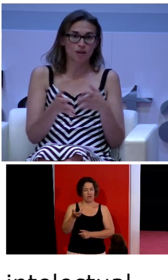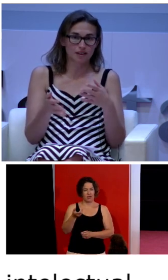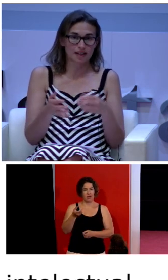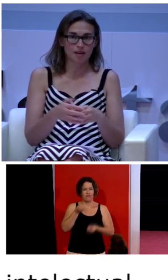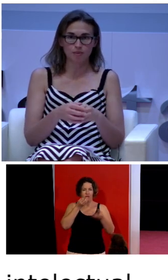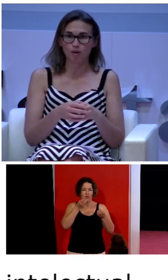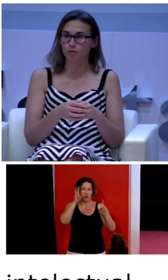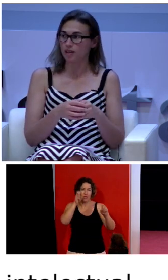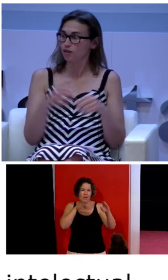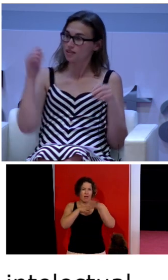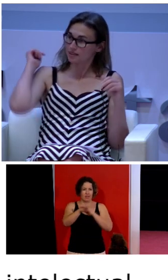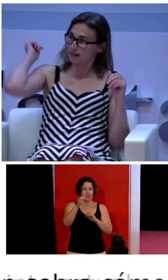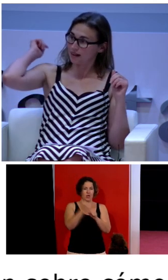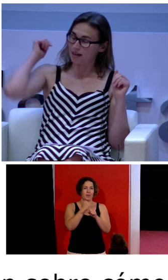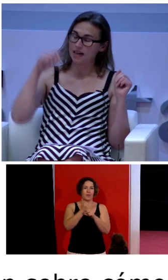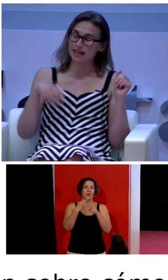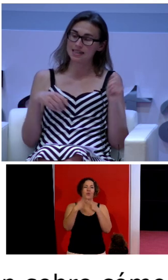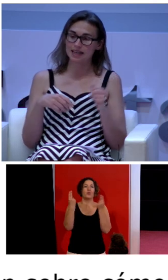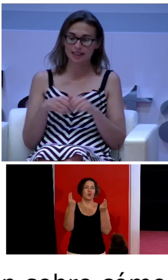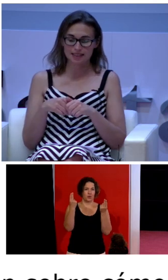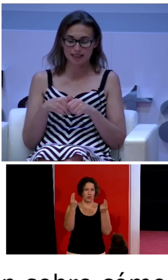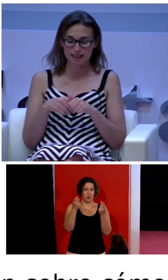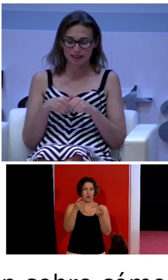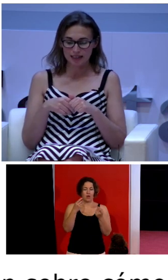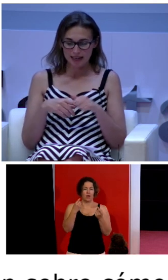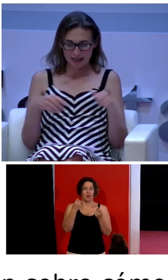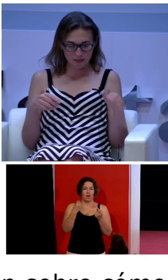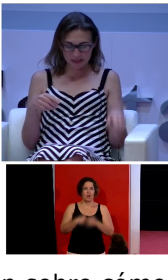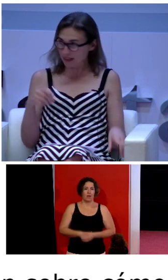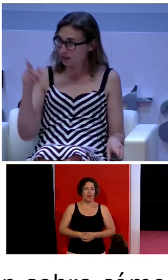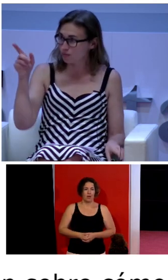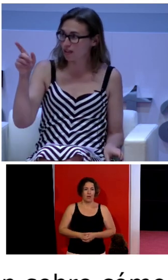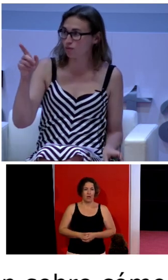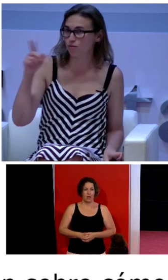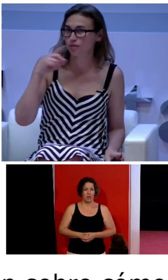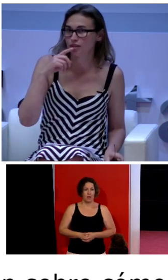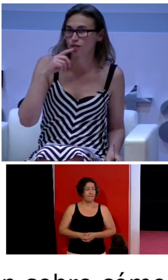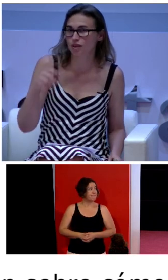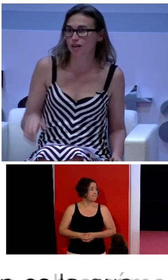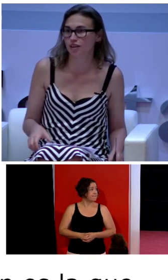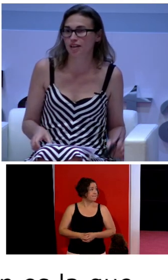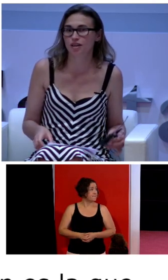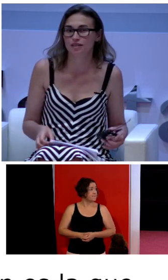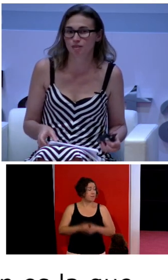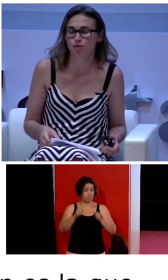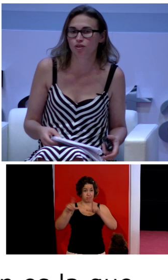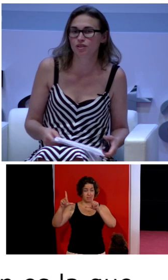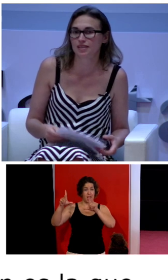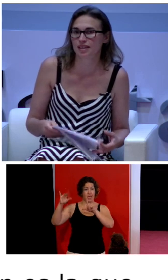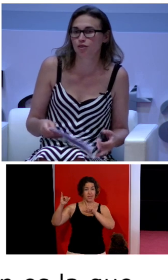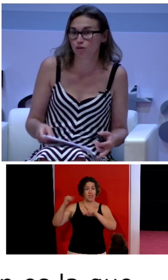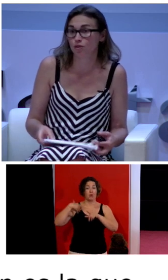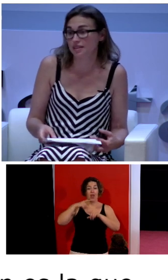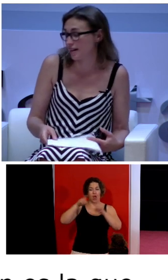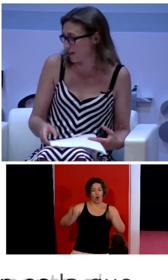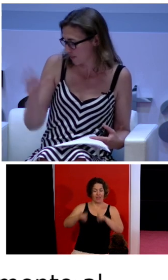sobre cómo acceder al empleo público. La imagen es la que tenéis ahí en la pantalla. Voy a ir un momento al ordenador a ver si puedo